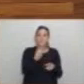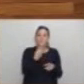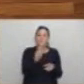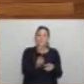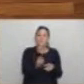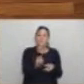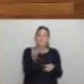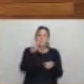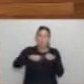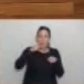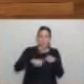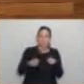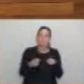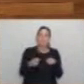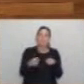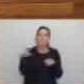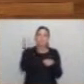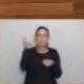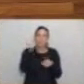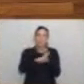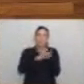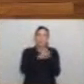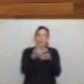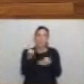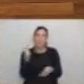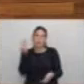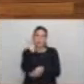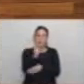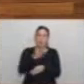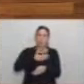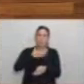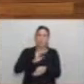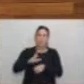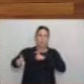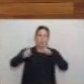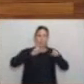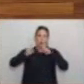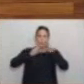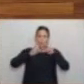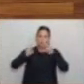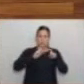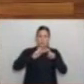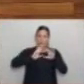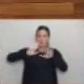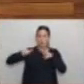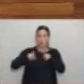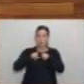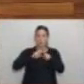financiación. Habrá ruido y no podemos aturdirnos por las voces, ni por los titulares, ni por las pisas. Gracias. Gracias. Gracias. Gracias.